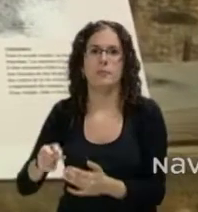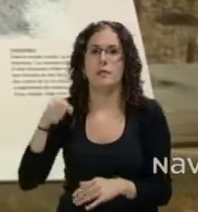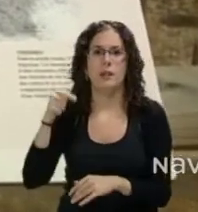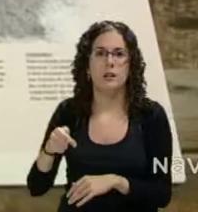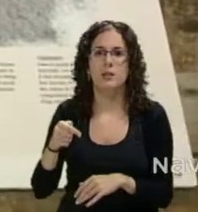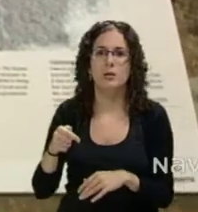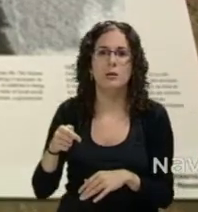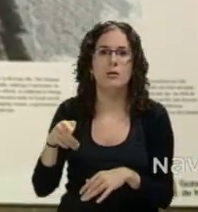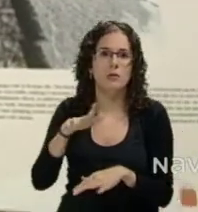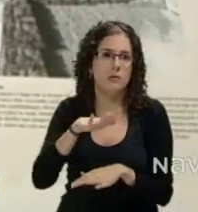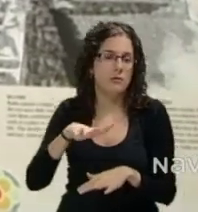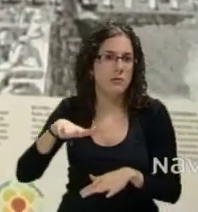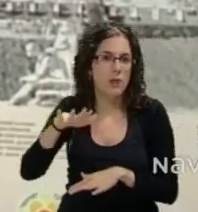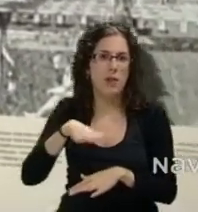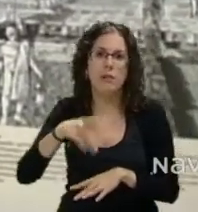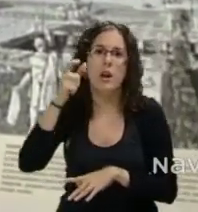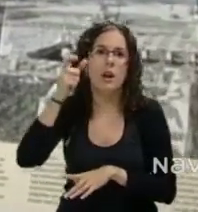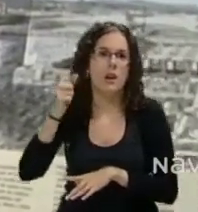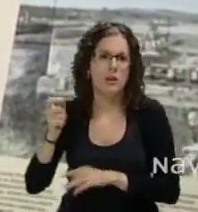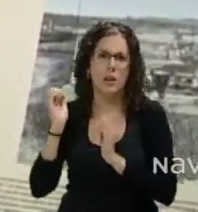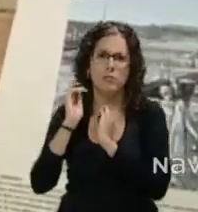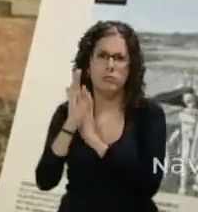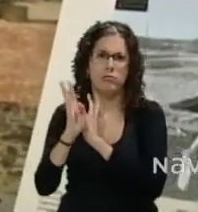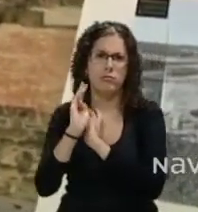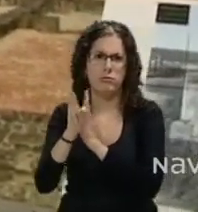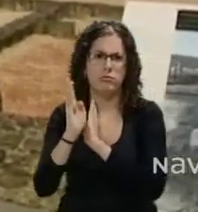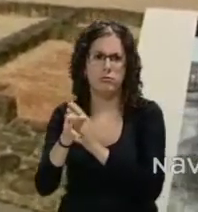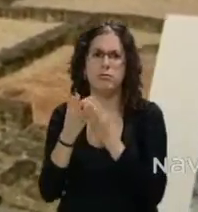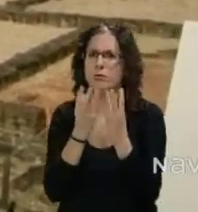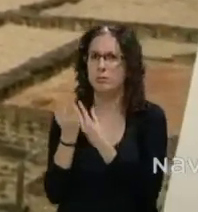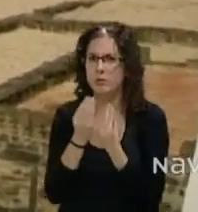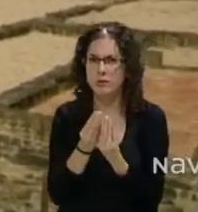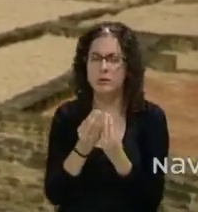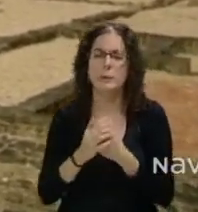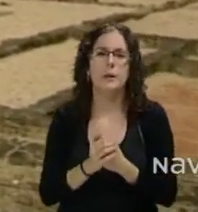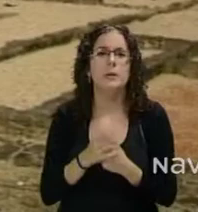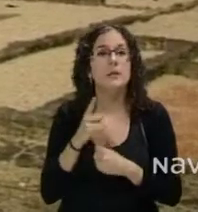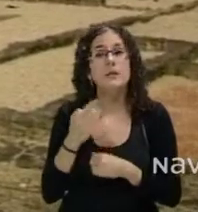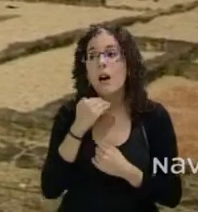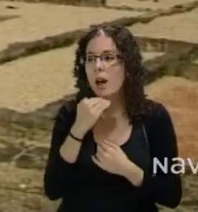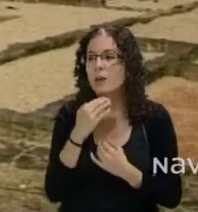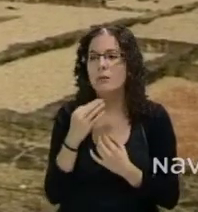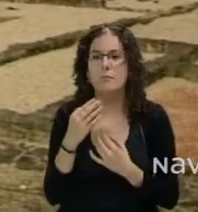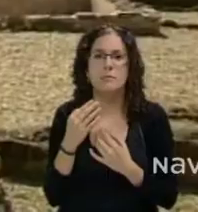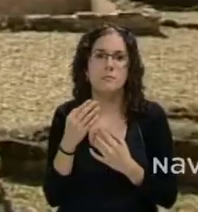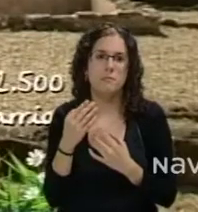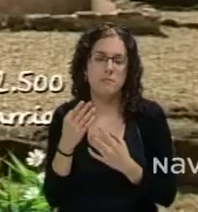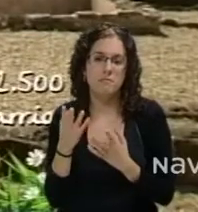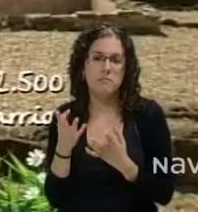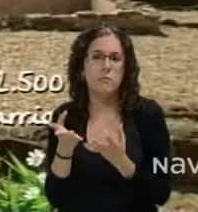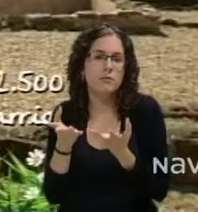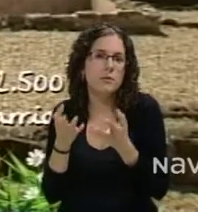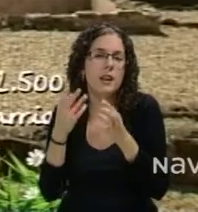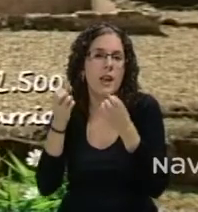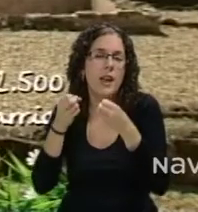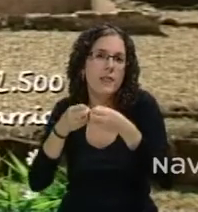para 3 pueblos importantes cercanos y que ha sido expoliado. Pero bueno, en cualquier caso son ruinas que han dado muchísima información